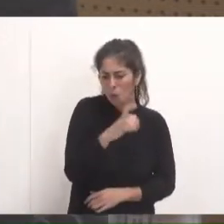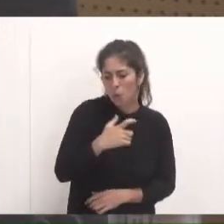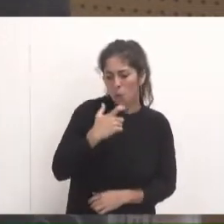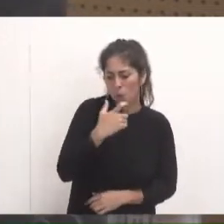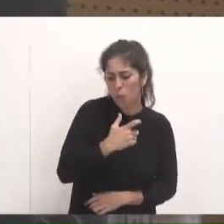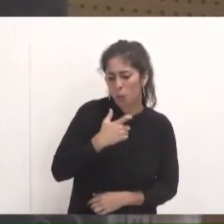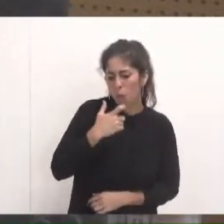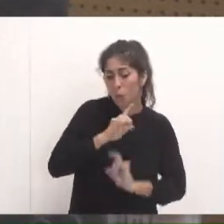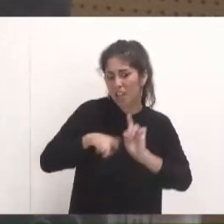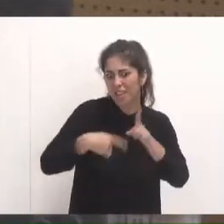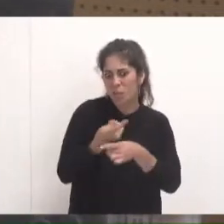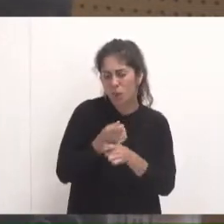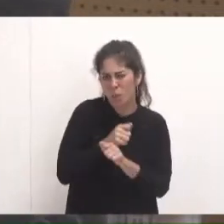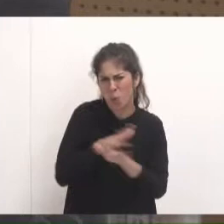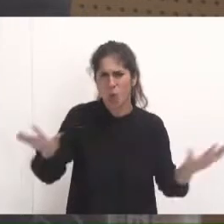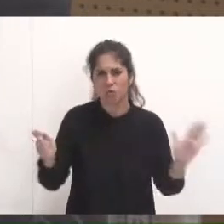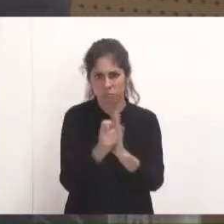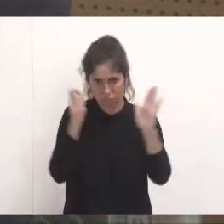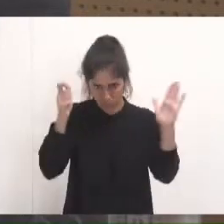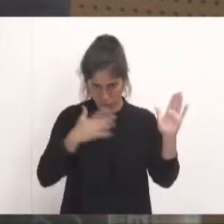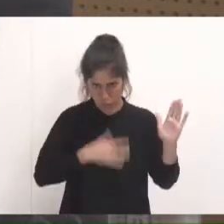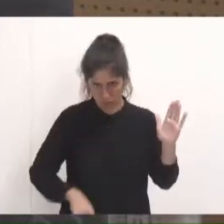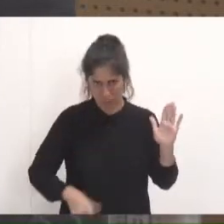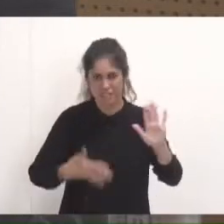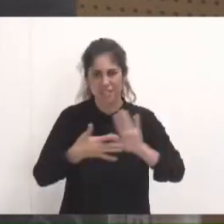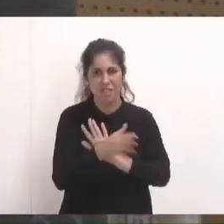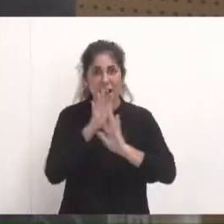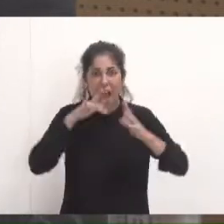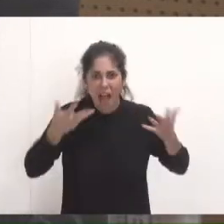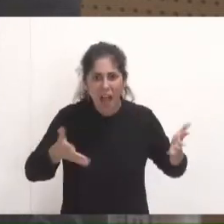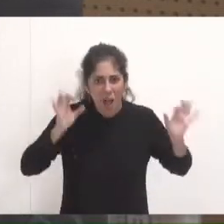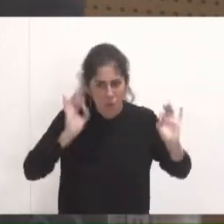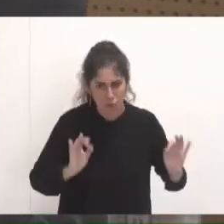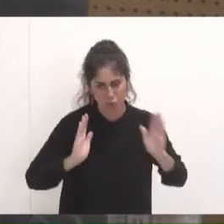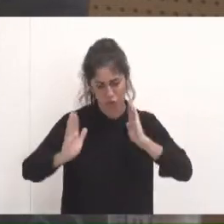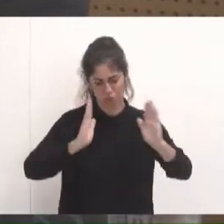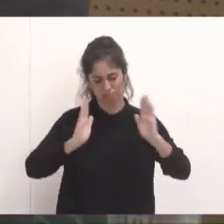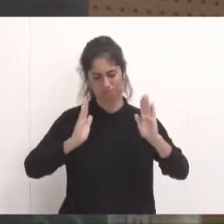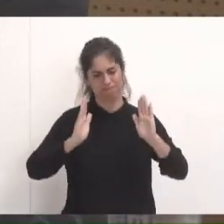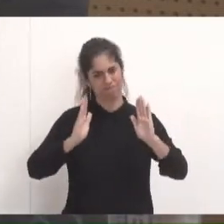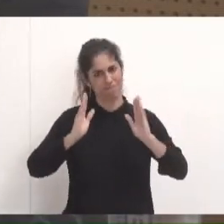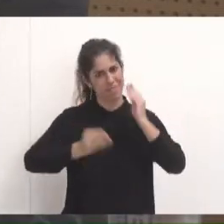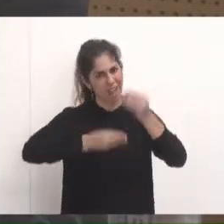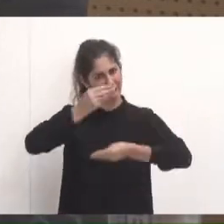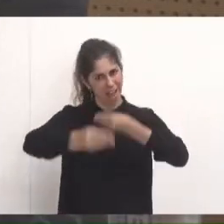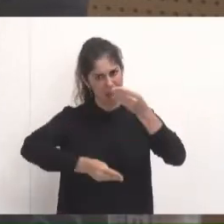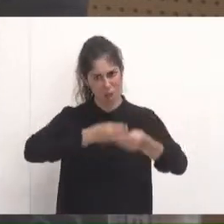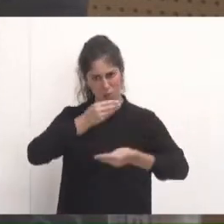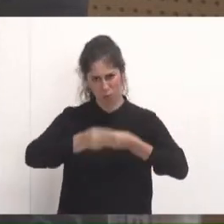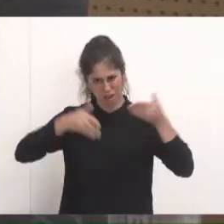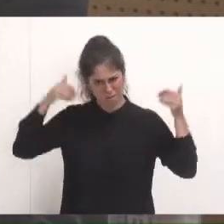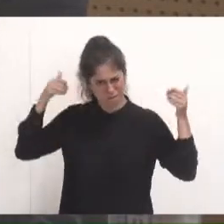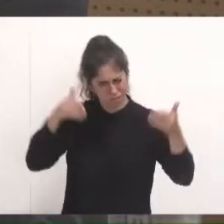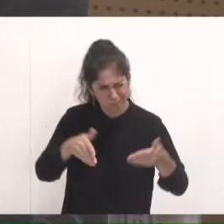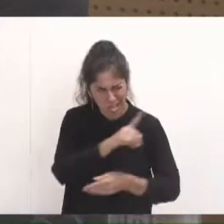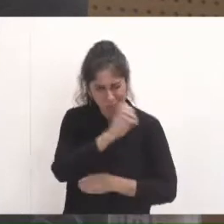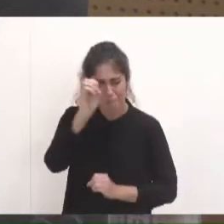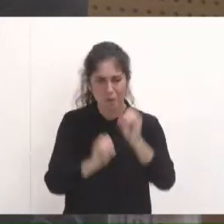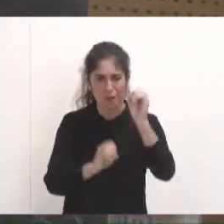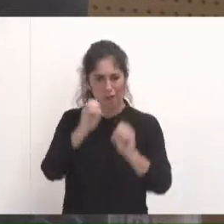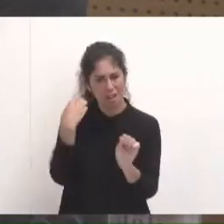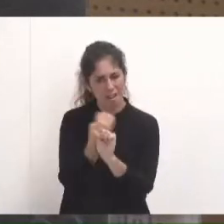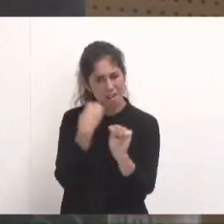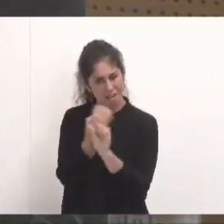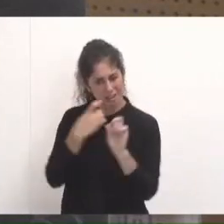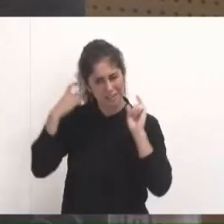a insistir que este es el momento en el que debemos actuar de manera muy, muy, muy intensa y echándole mucho trabajo,